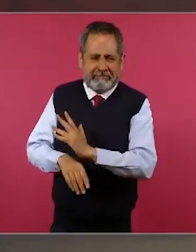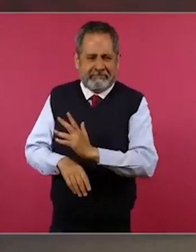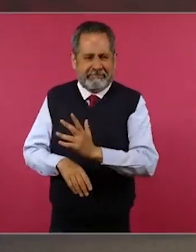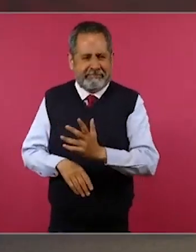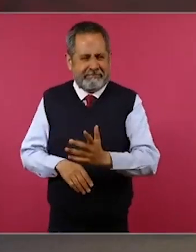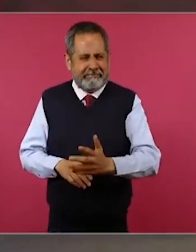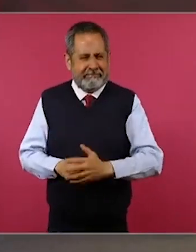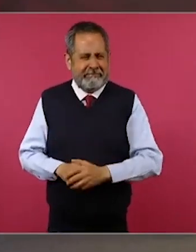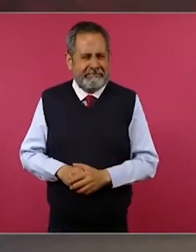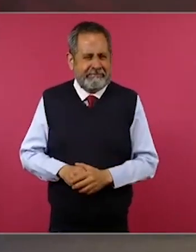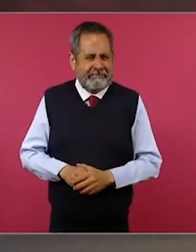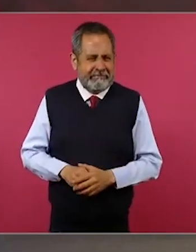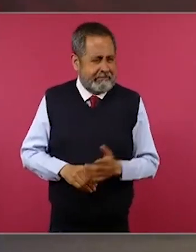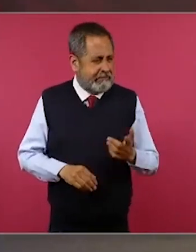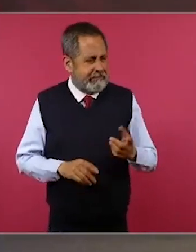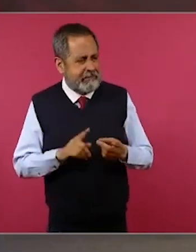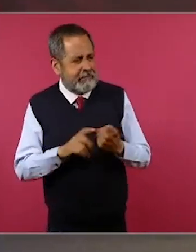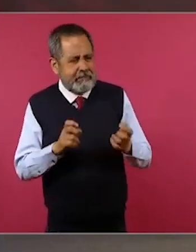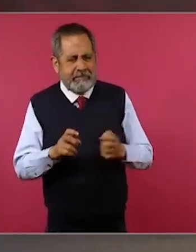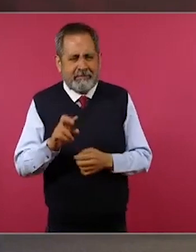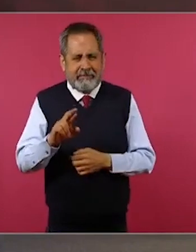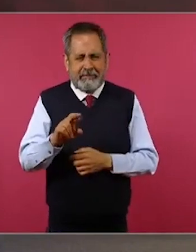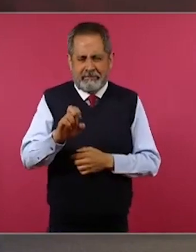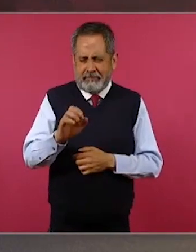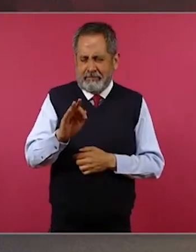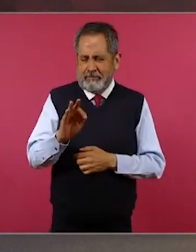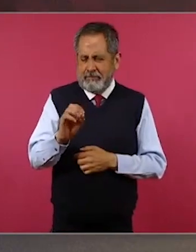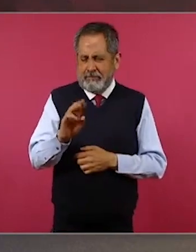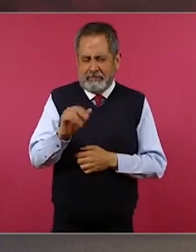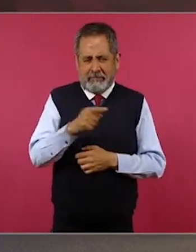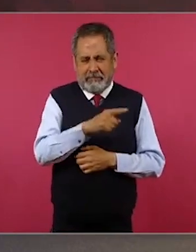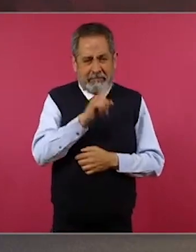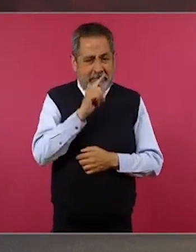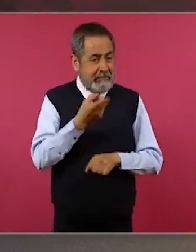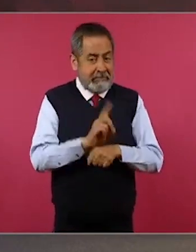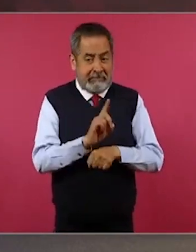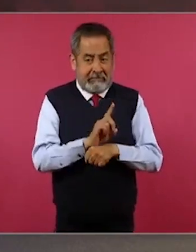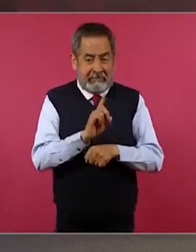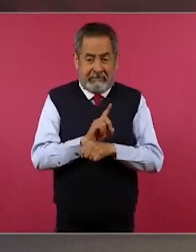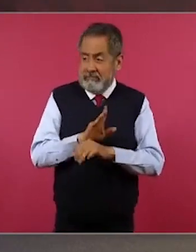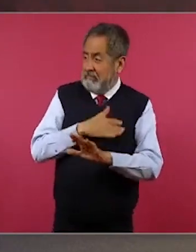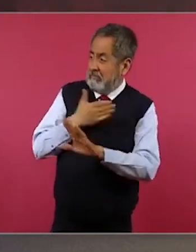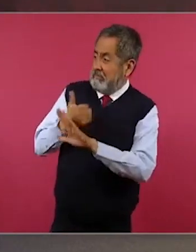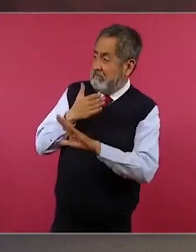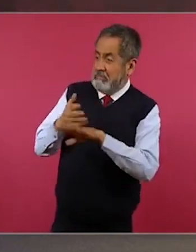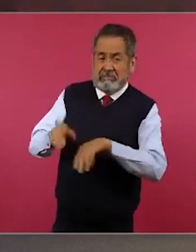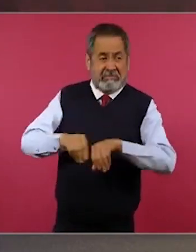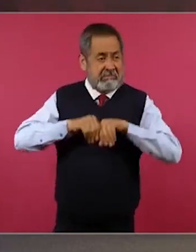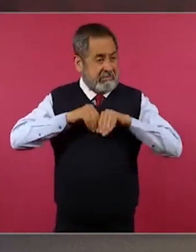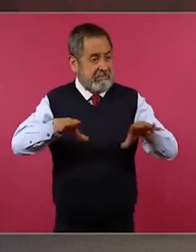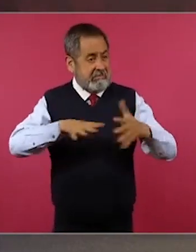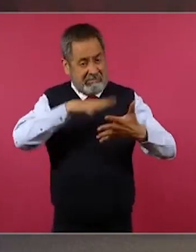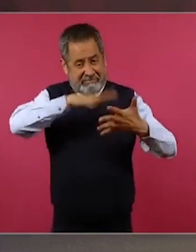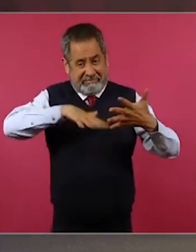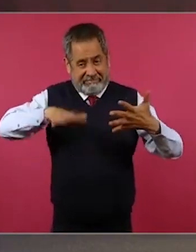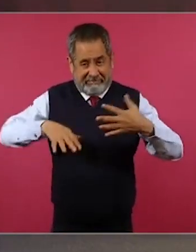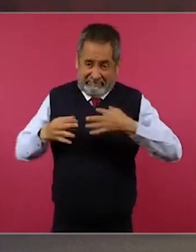Lo que no veo es el Reforma, que era el que estaba todos los días, ocho columnas.